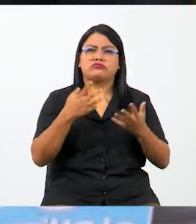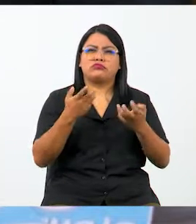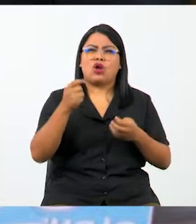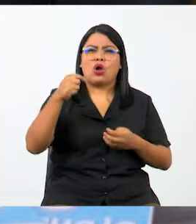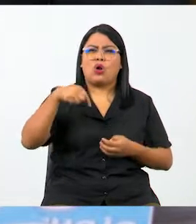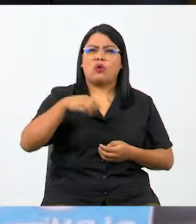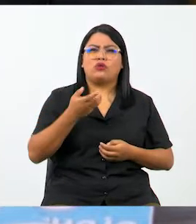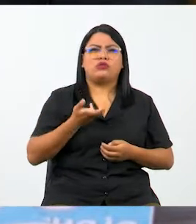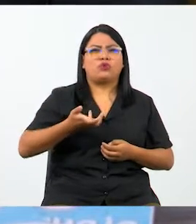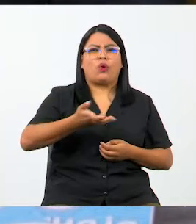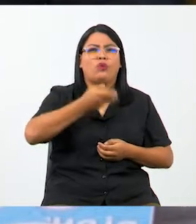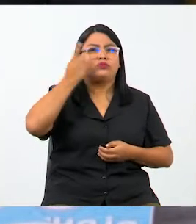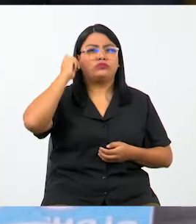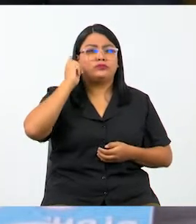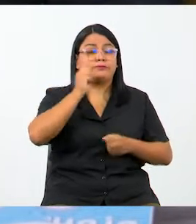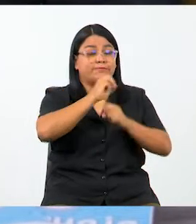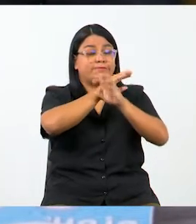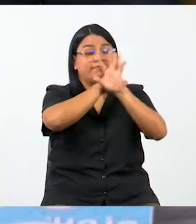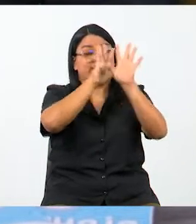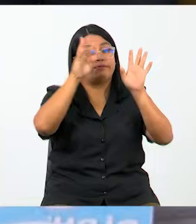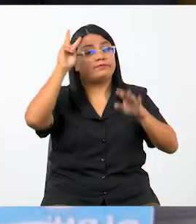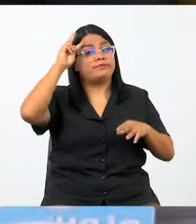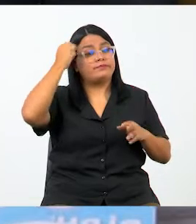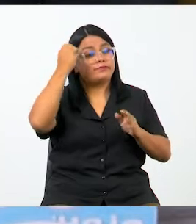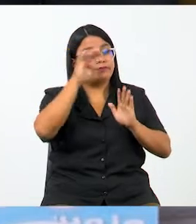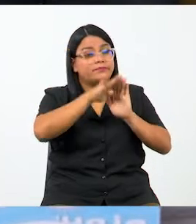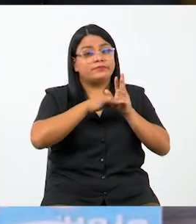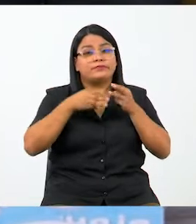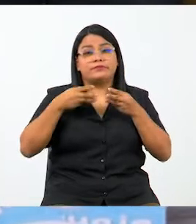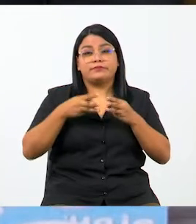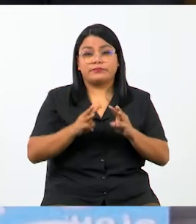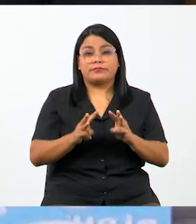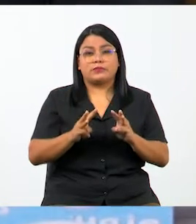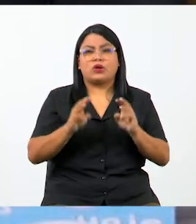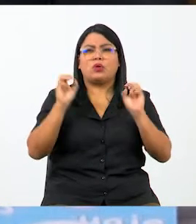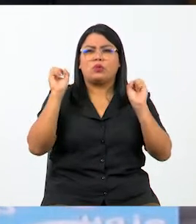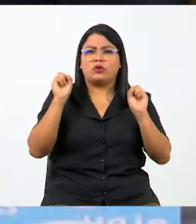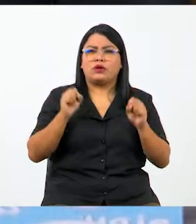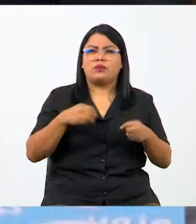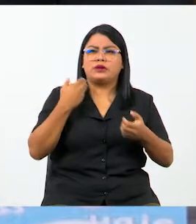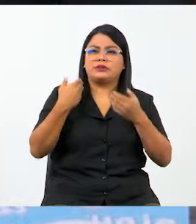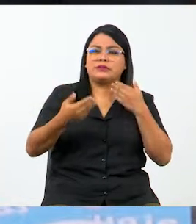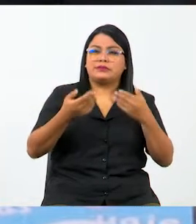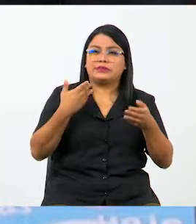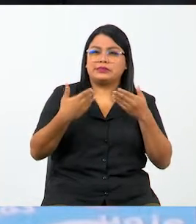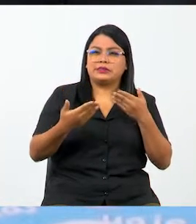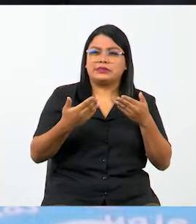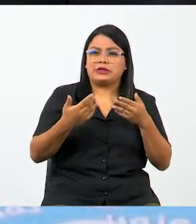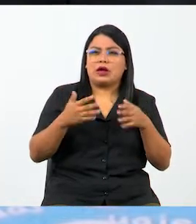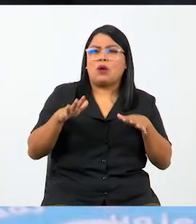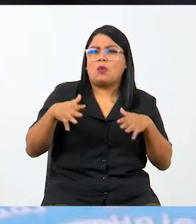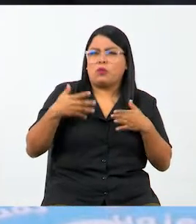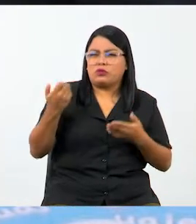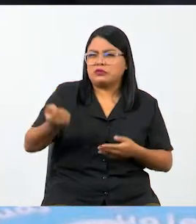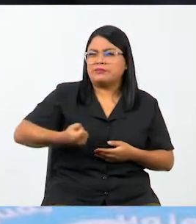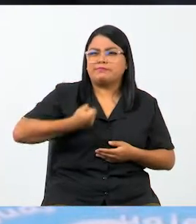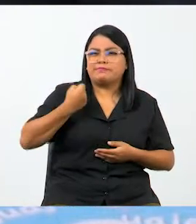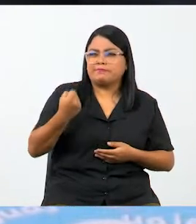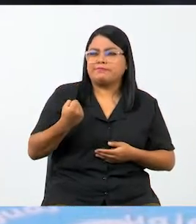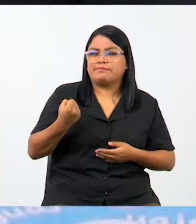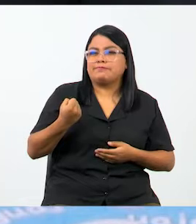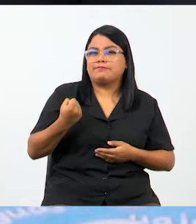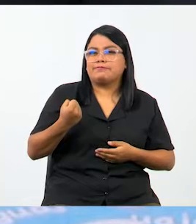claro qué es una guía metodológica, pudiéramos explicar por qué es importante que contemos con este documento, pero